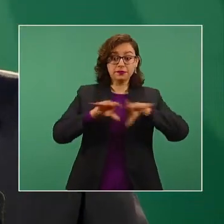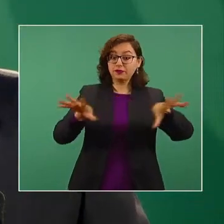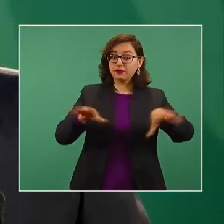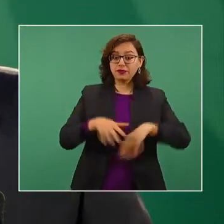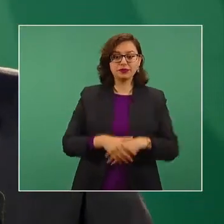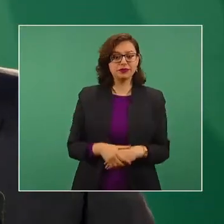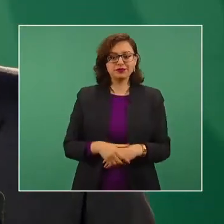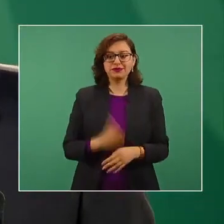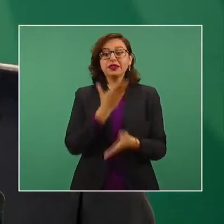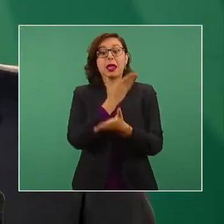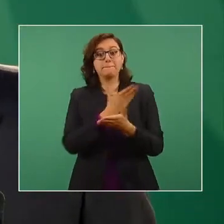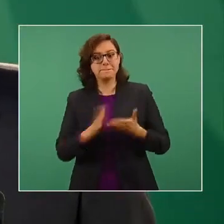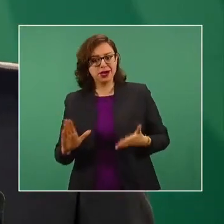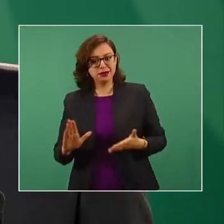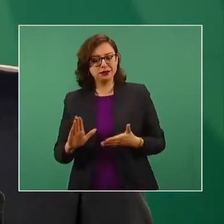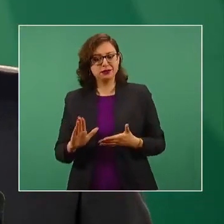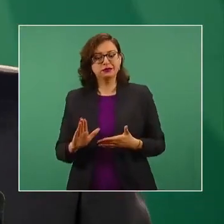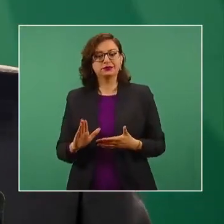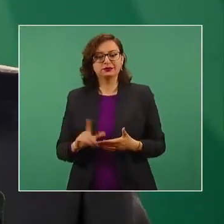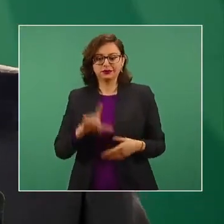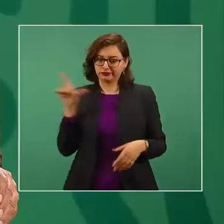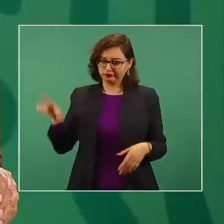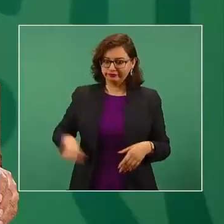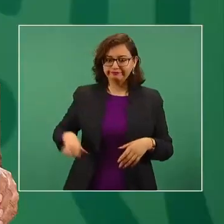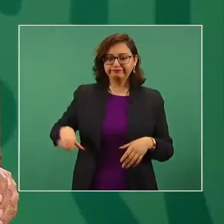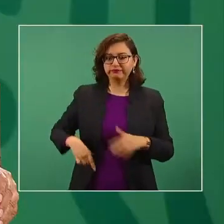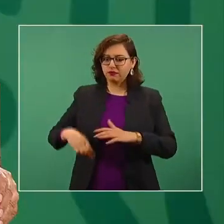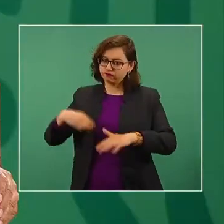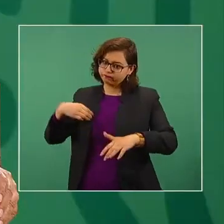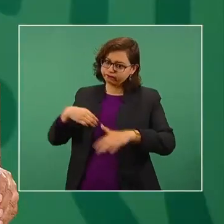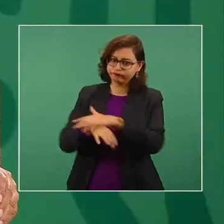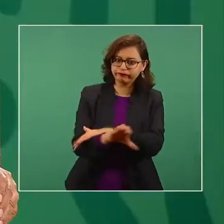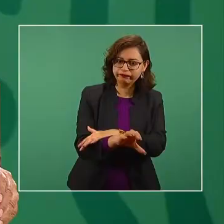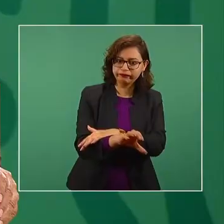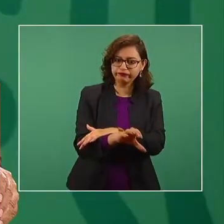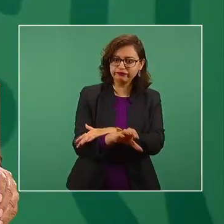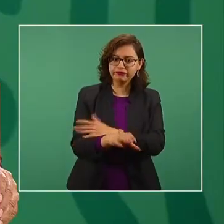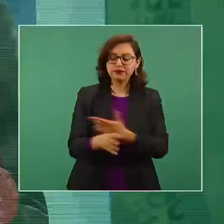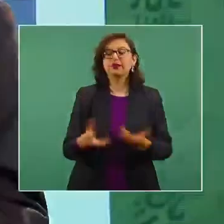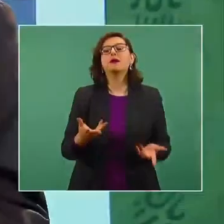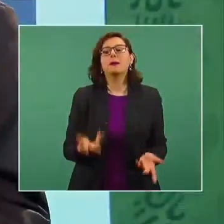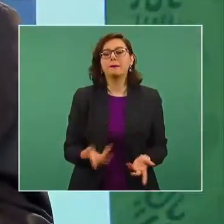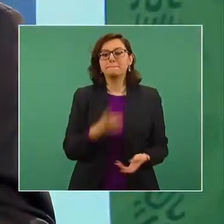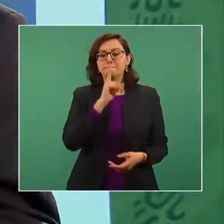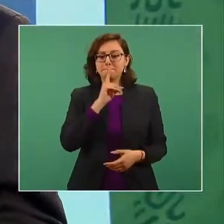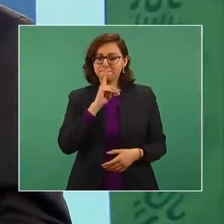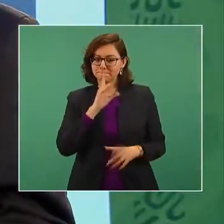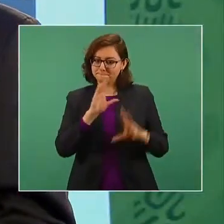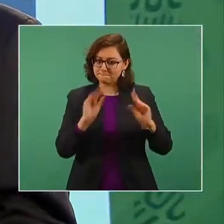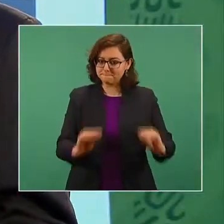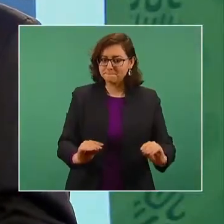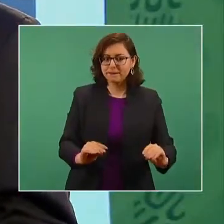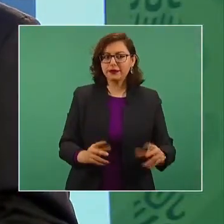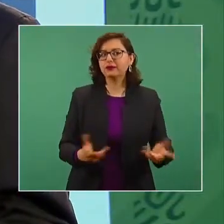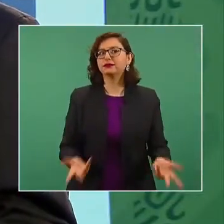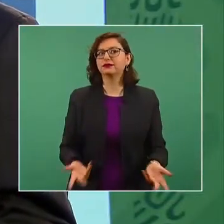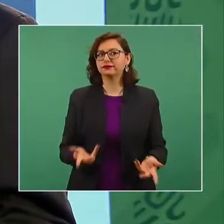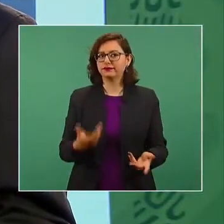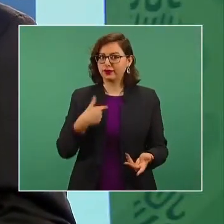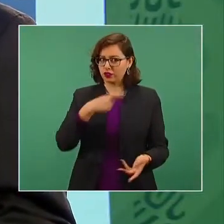¿Cuánto se les daba del gobierno para que se callaran y aplaudieran?